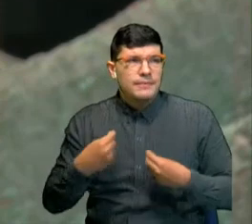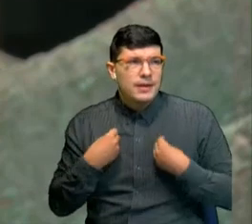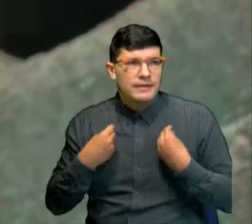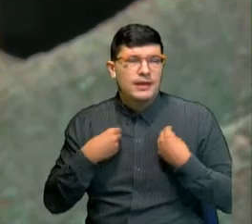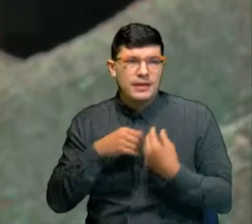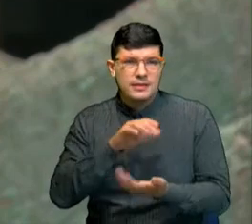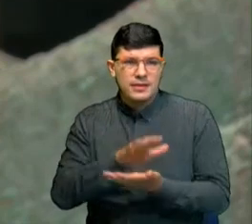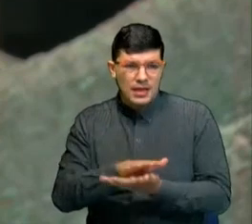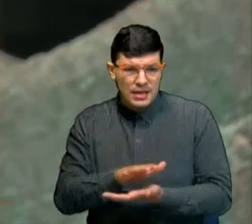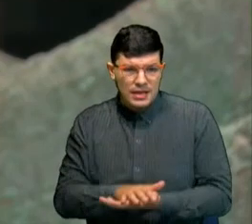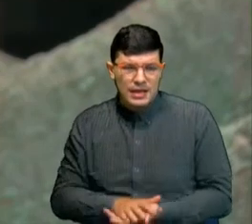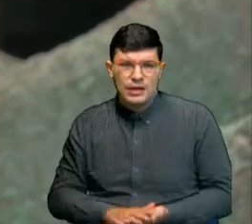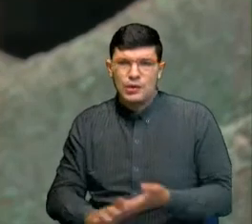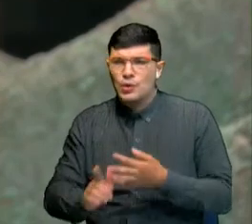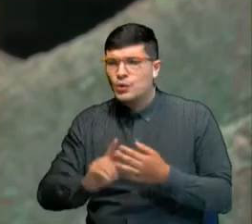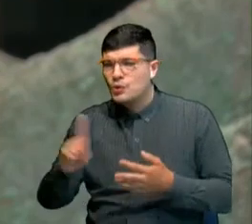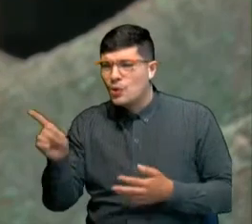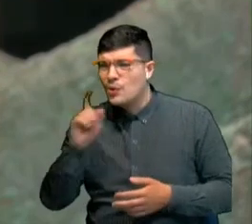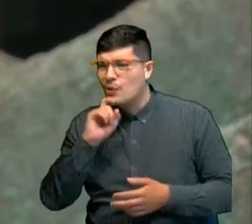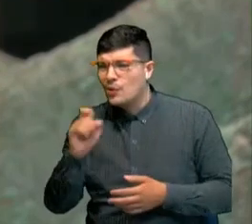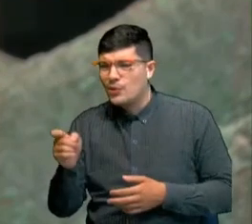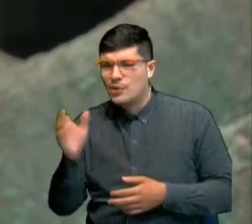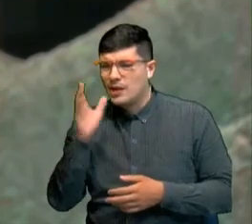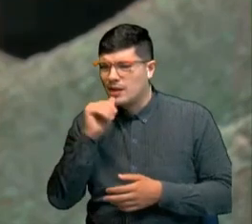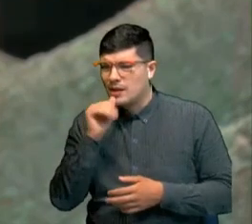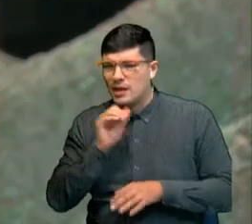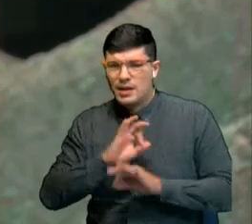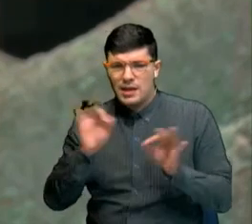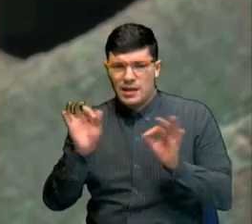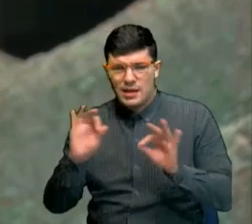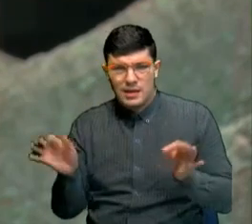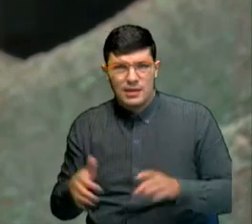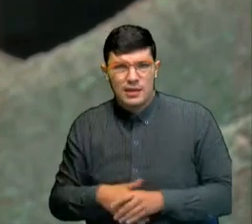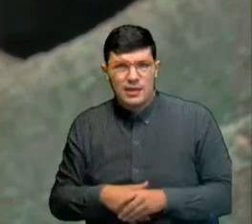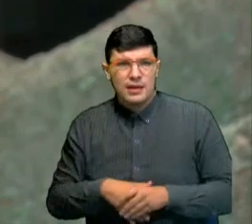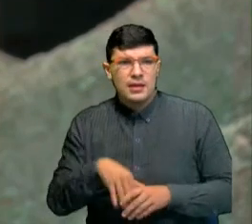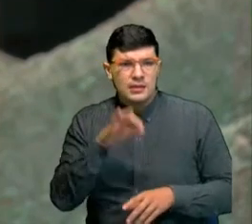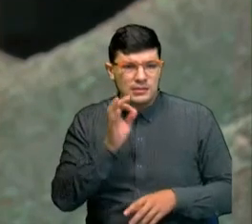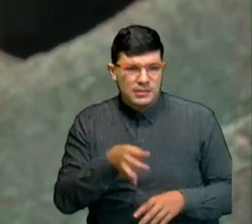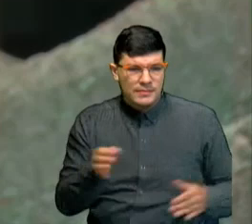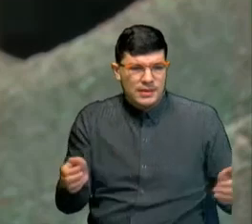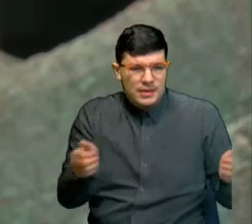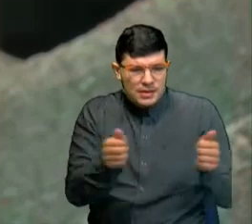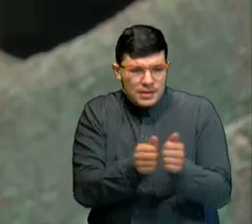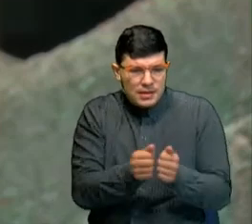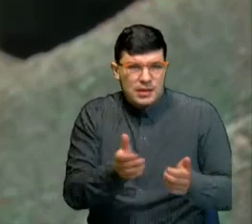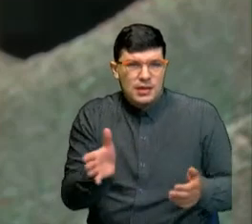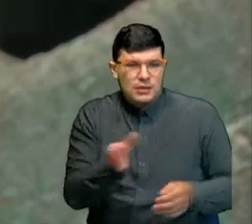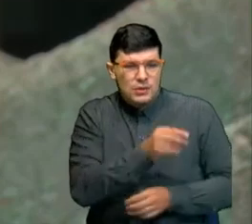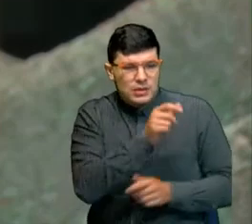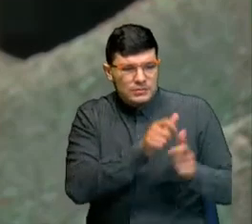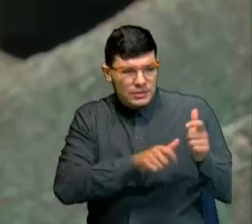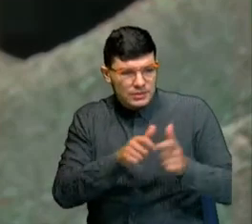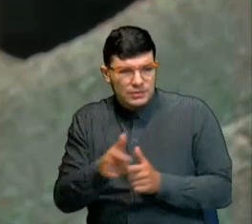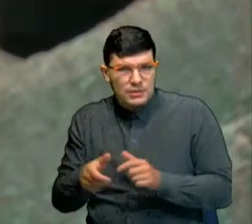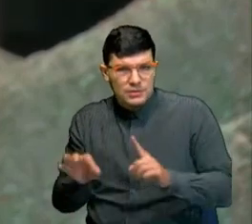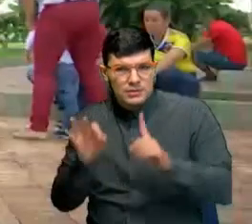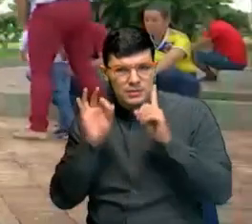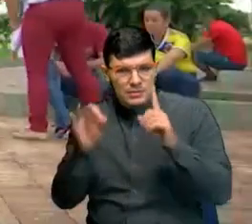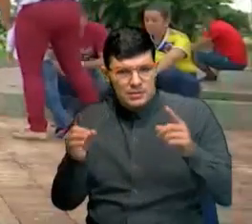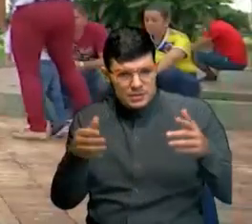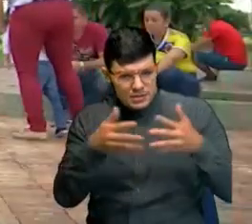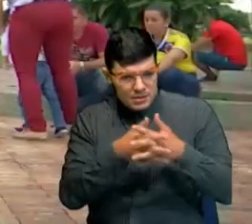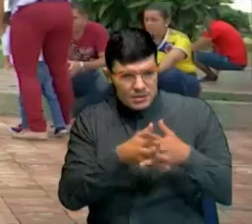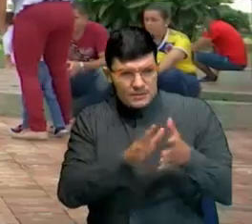tenerle odio a nadie, estar con toda la gente pues muy de la